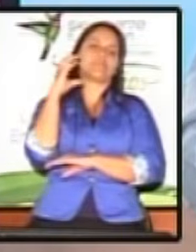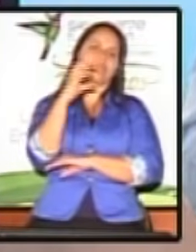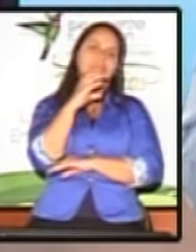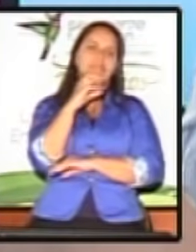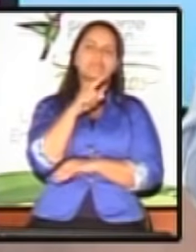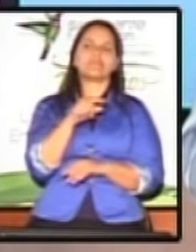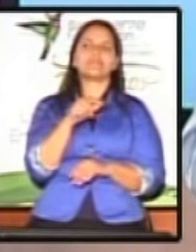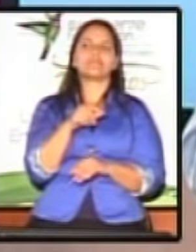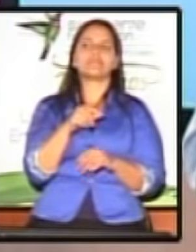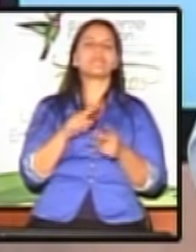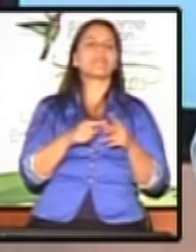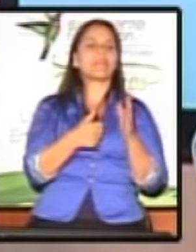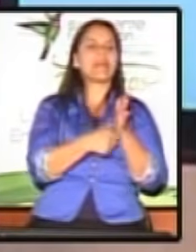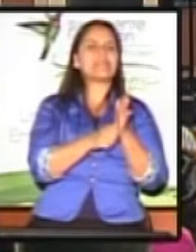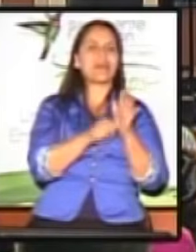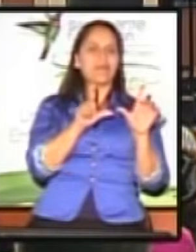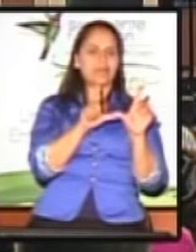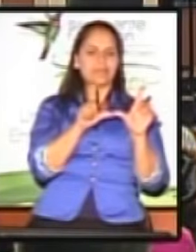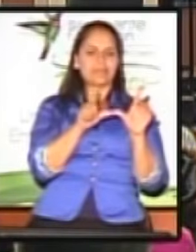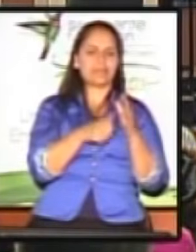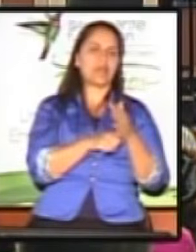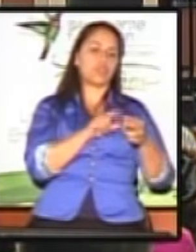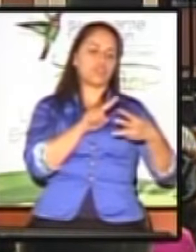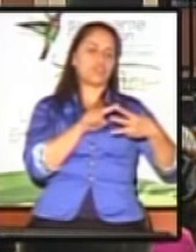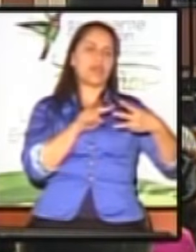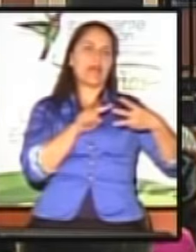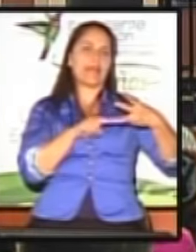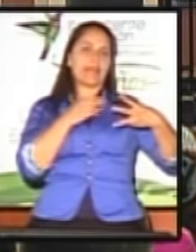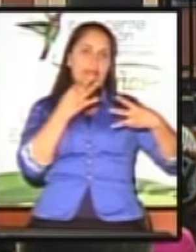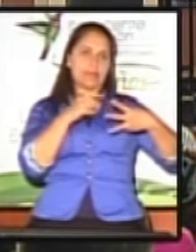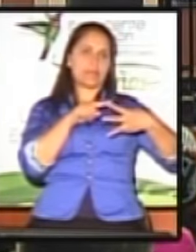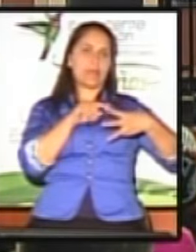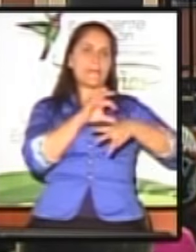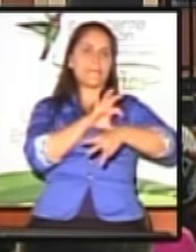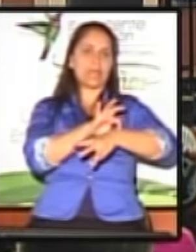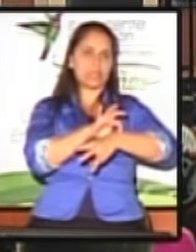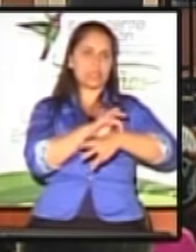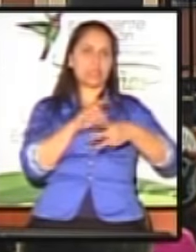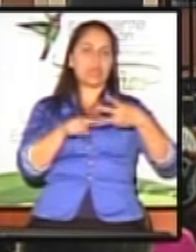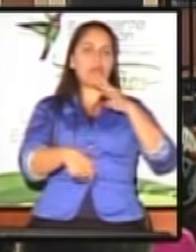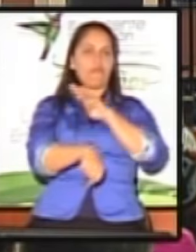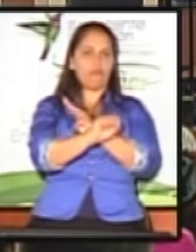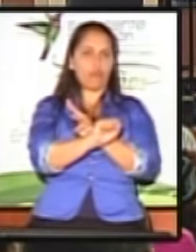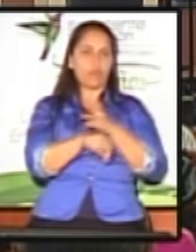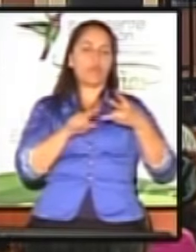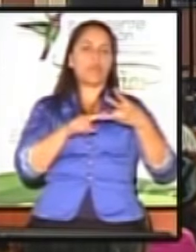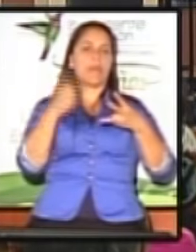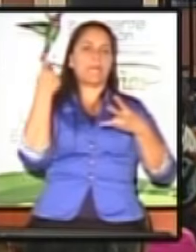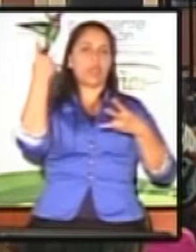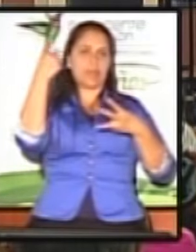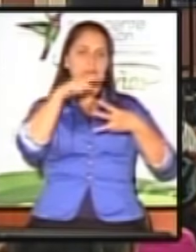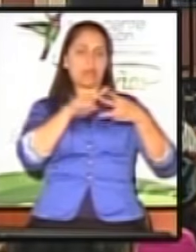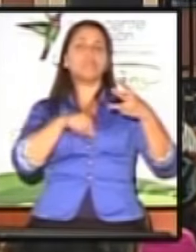tener cédula colombiana, 3 doctorados: medicina, dirección técnica de fútbol y estudios